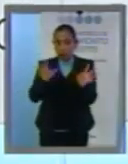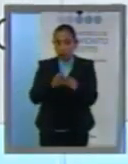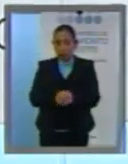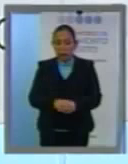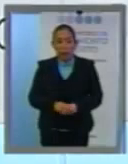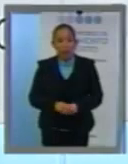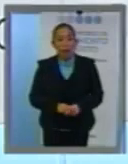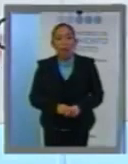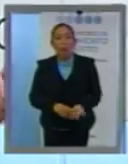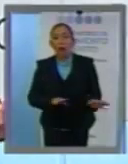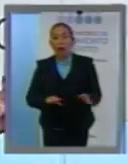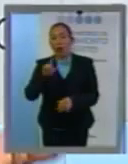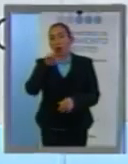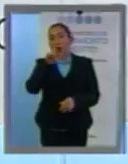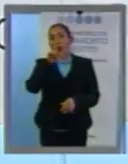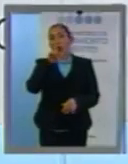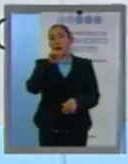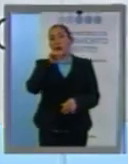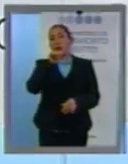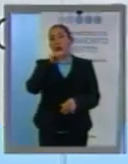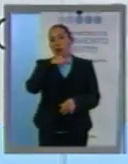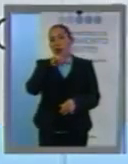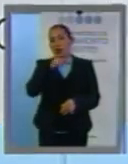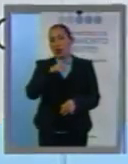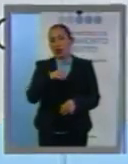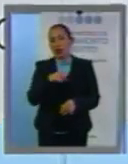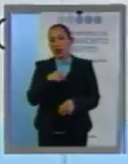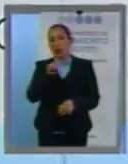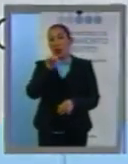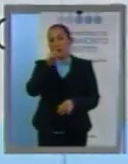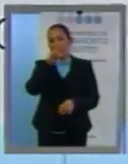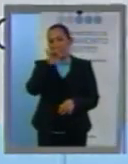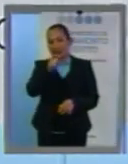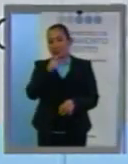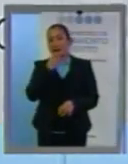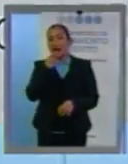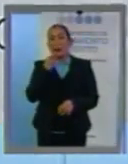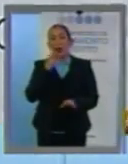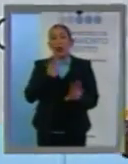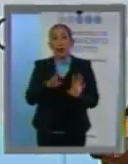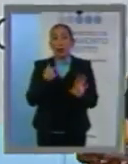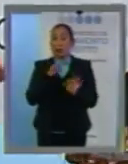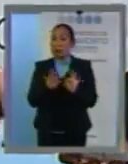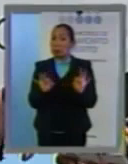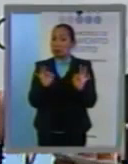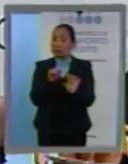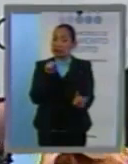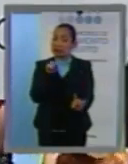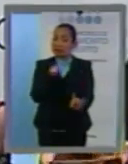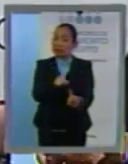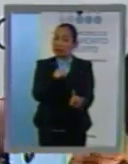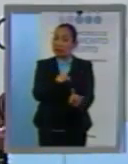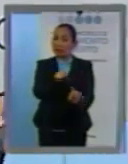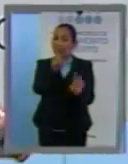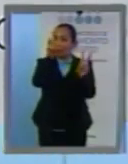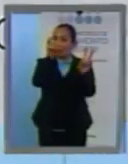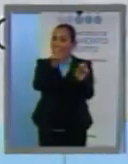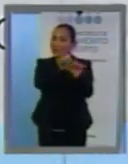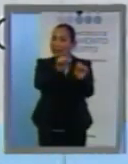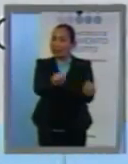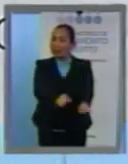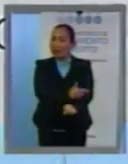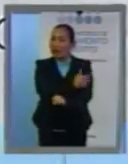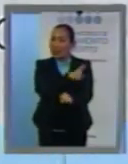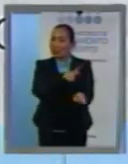sustantivas. Lourdes Morales nos ha hablado, ha puesto el dedo en la llaga, yo creo, en cuanto al tema del Sistema